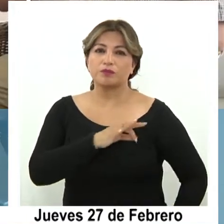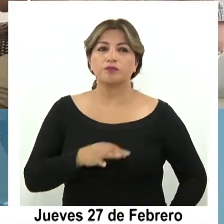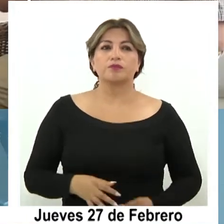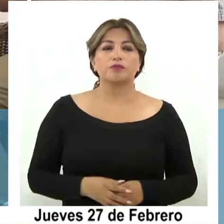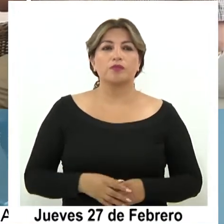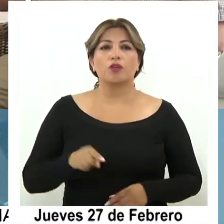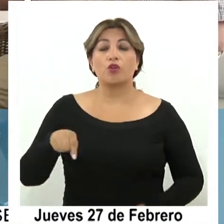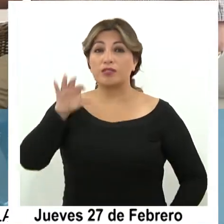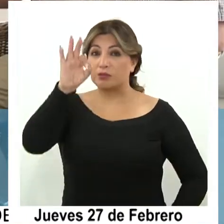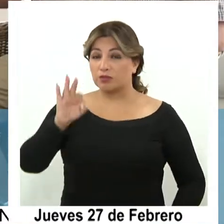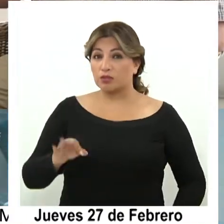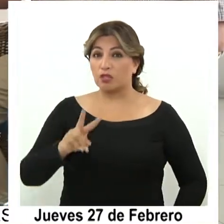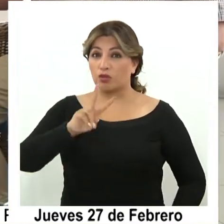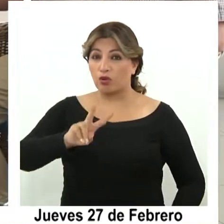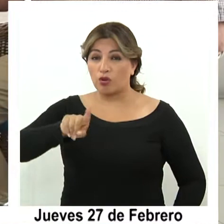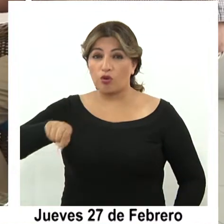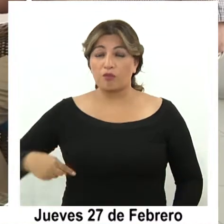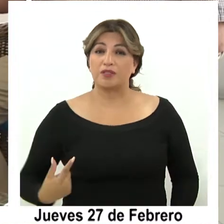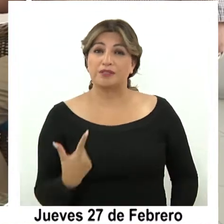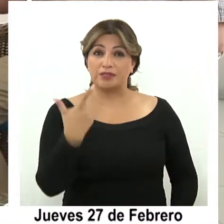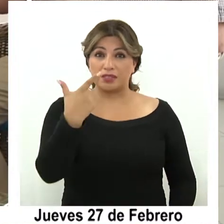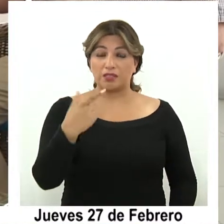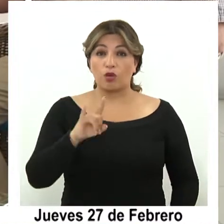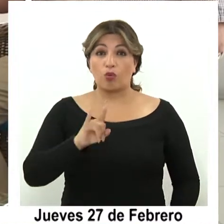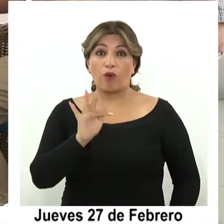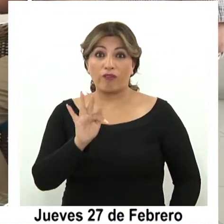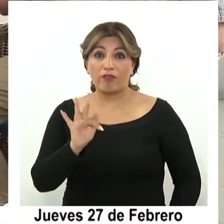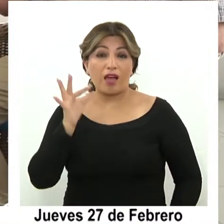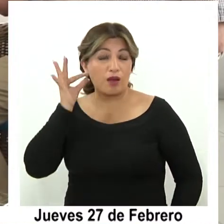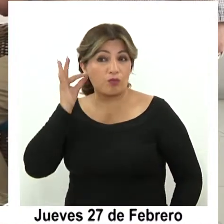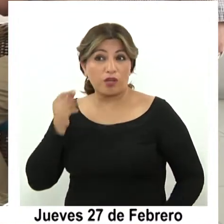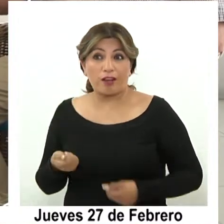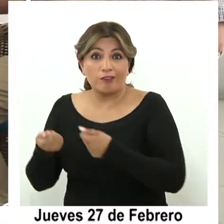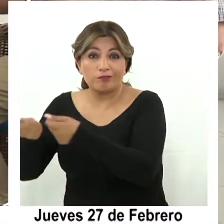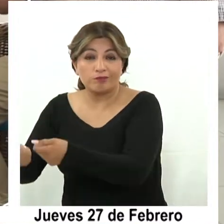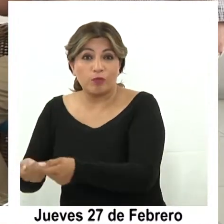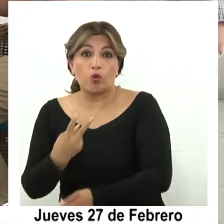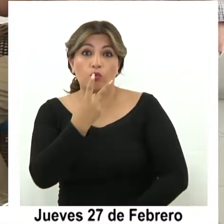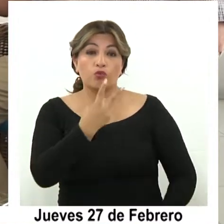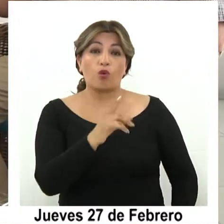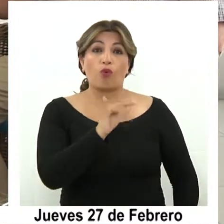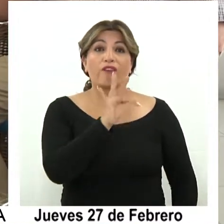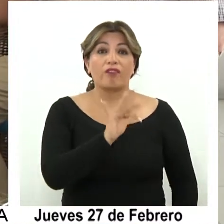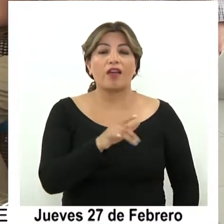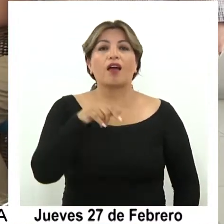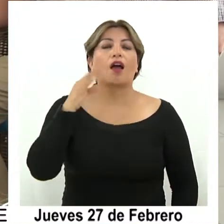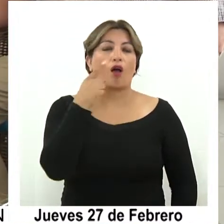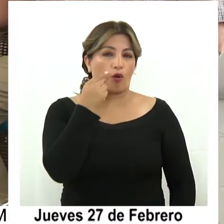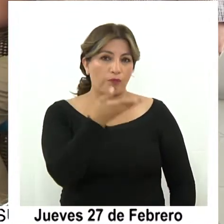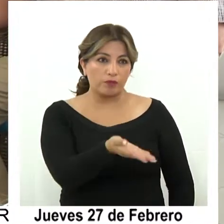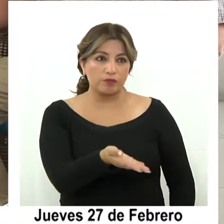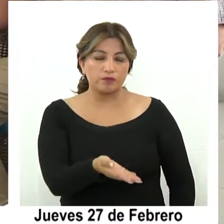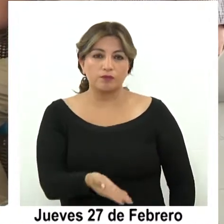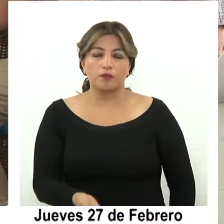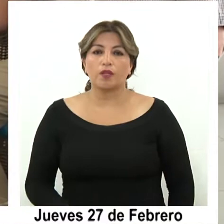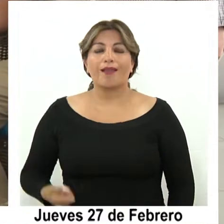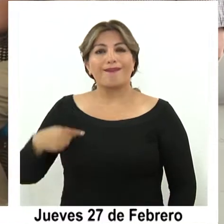ese porcentaje se le va a entregar un 2,7 UF a las mujeres y un 2 a los hombres. A ver, la idea es que con